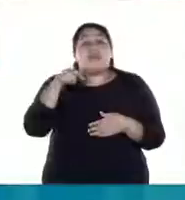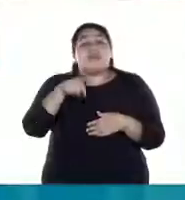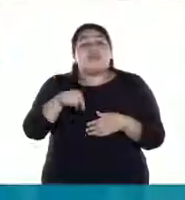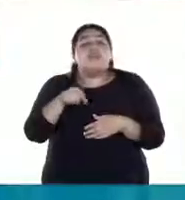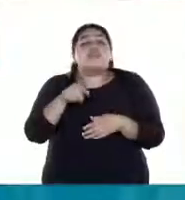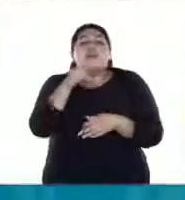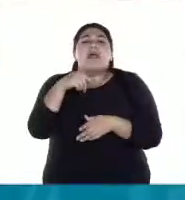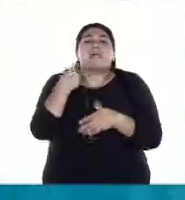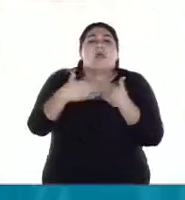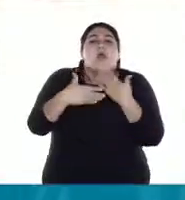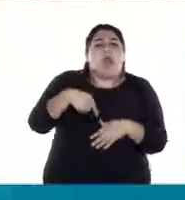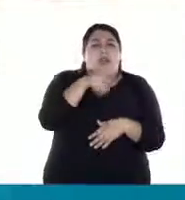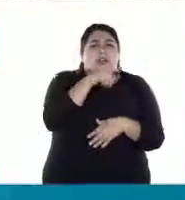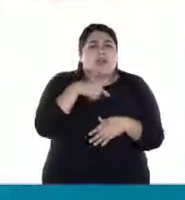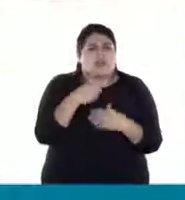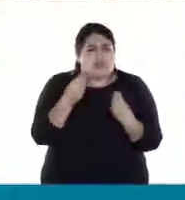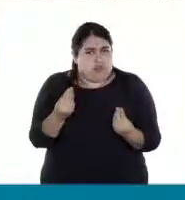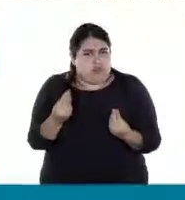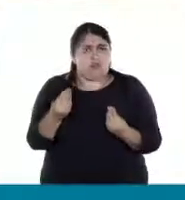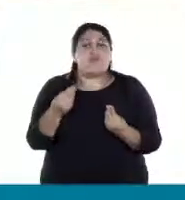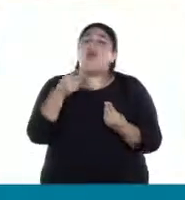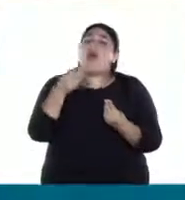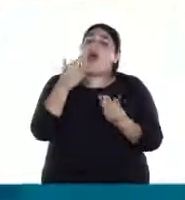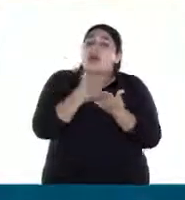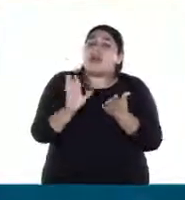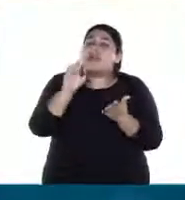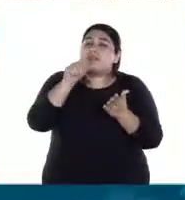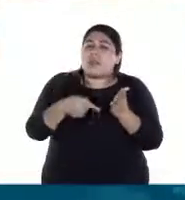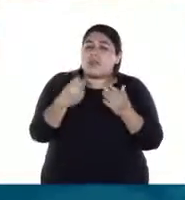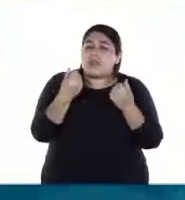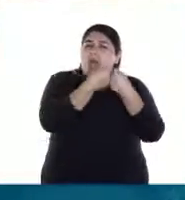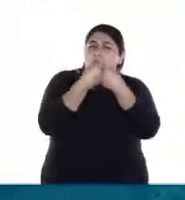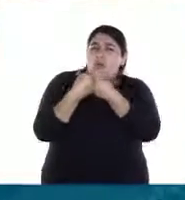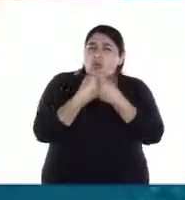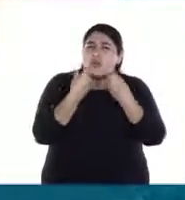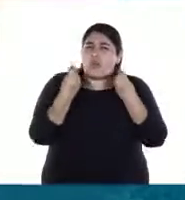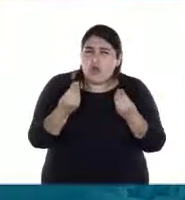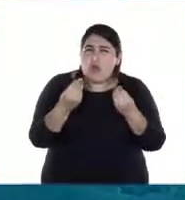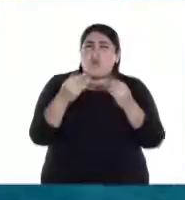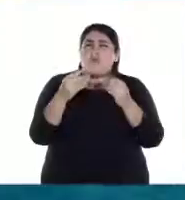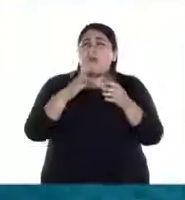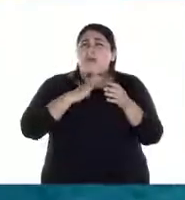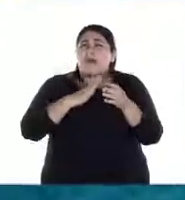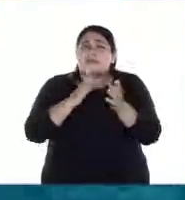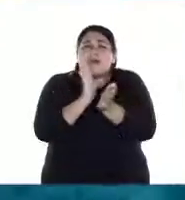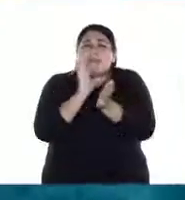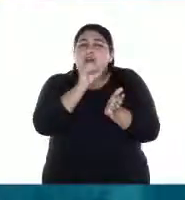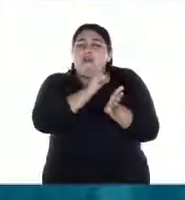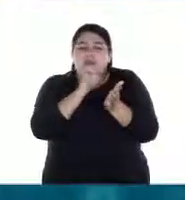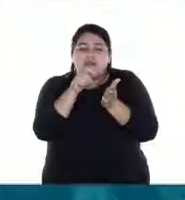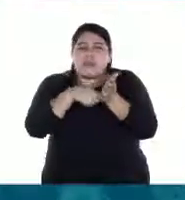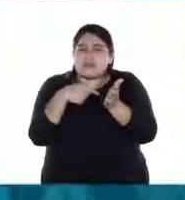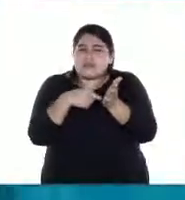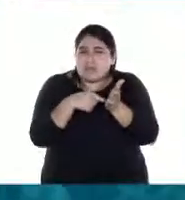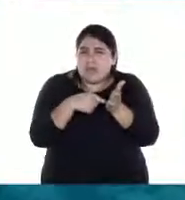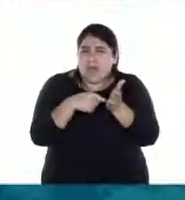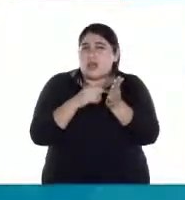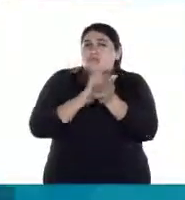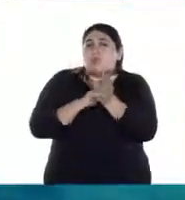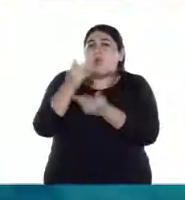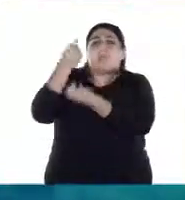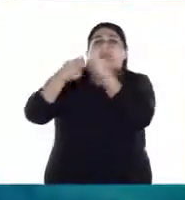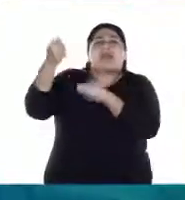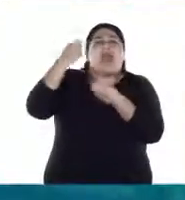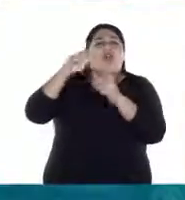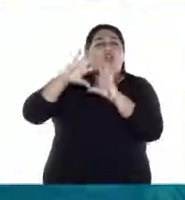poco, todo esto puede hacerse mediante cláusulas o acuerdos de confidencialidad acordes al mercado internacional de las